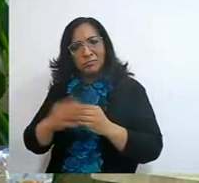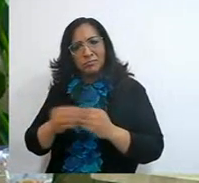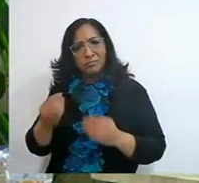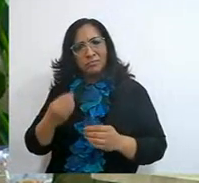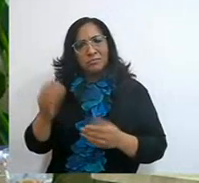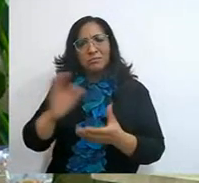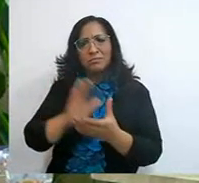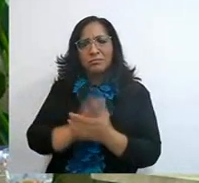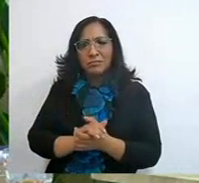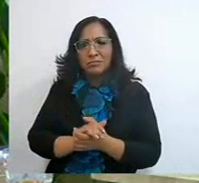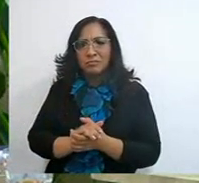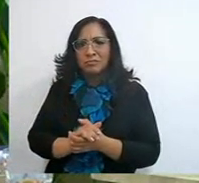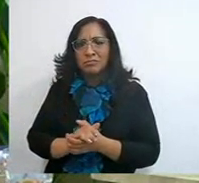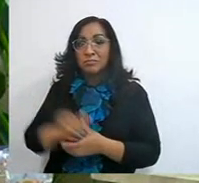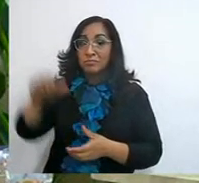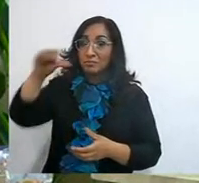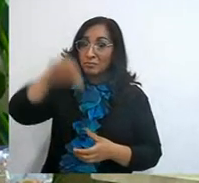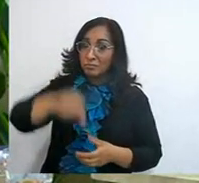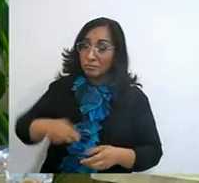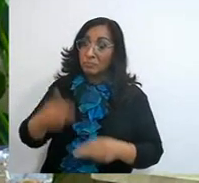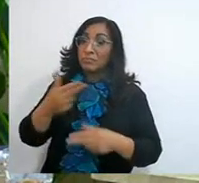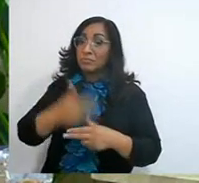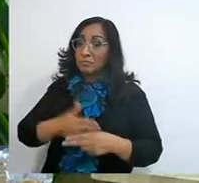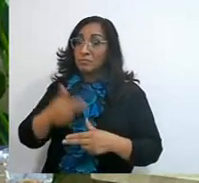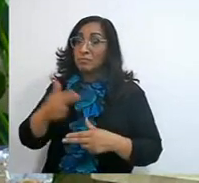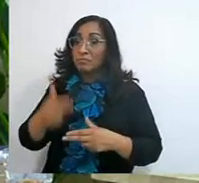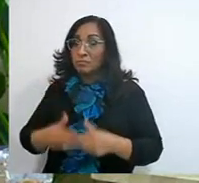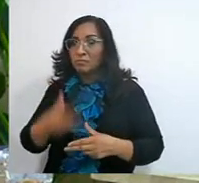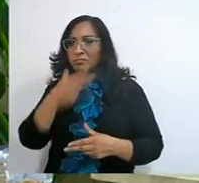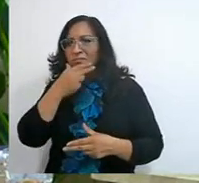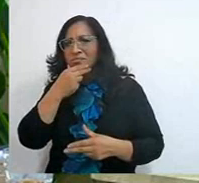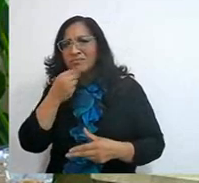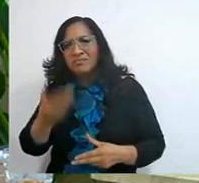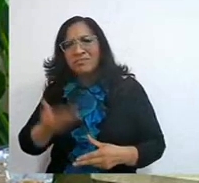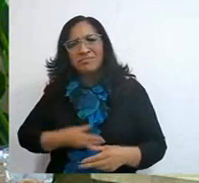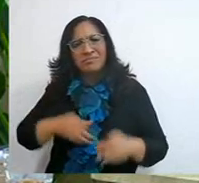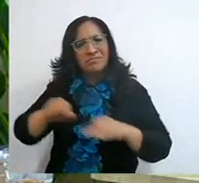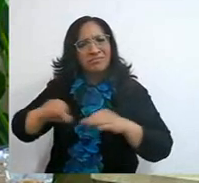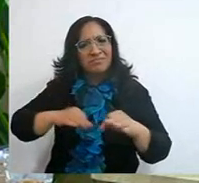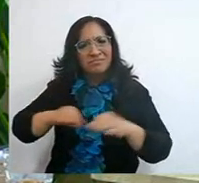Y hoy, hasta el día de hoy, el hombre tiene que trabajar